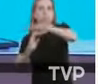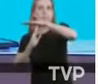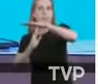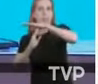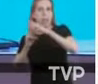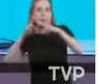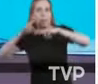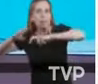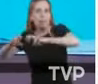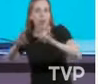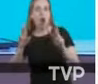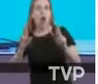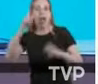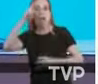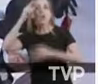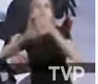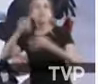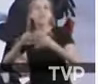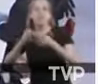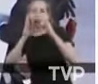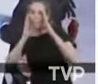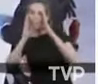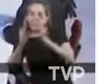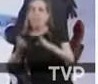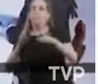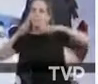que la justicia se ocupe de los que